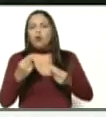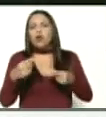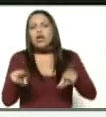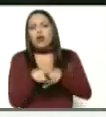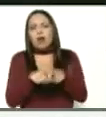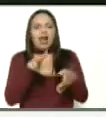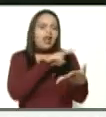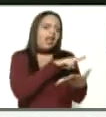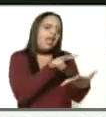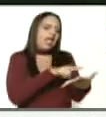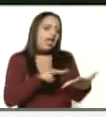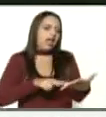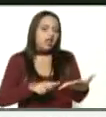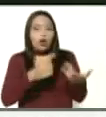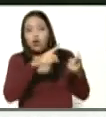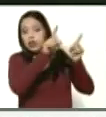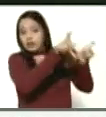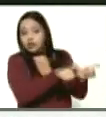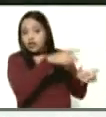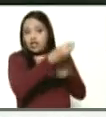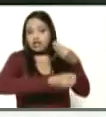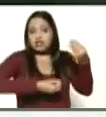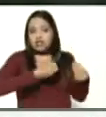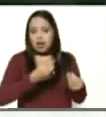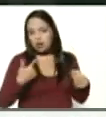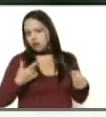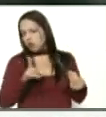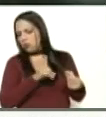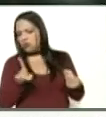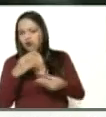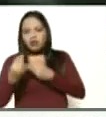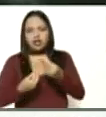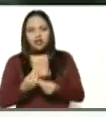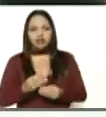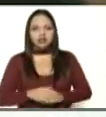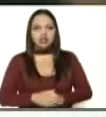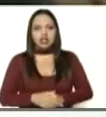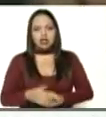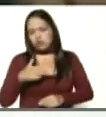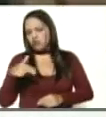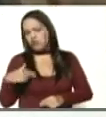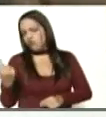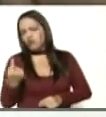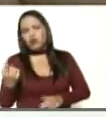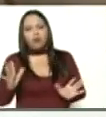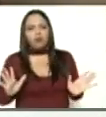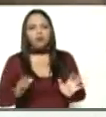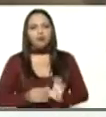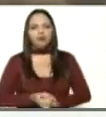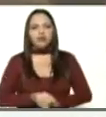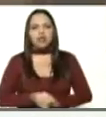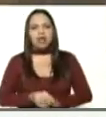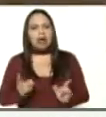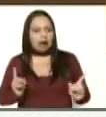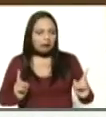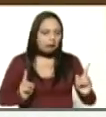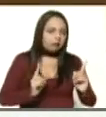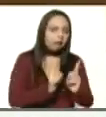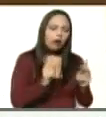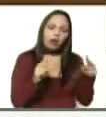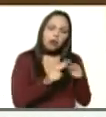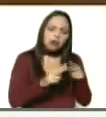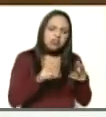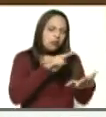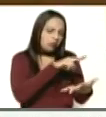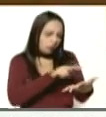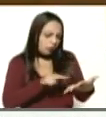de personas otras que en su momento hicieron lo que hicieron y que nosotros solo nos acercamos a ellas desde el estudio y la